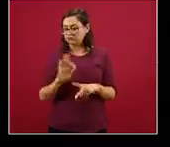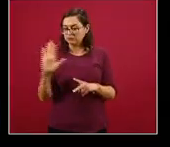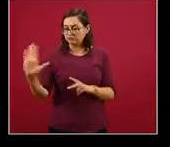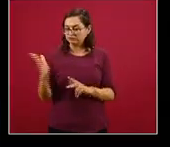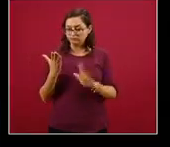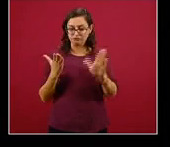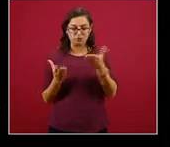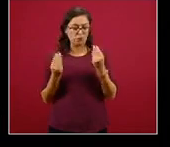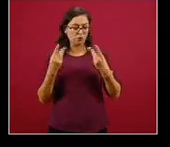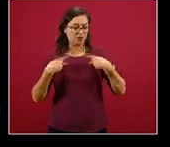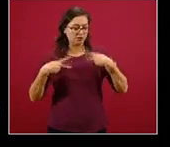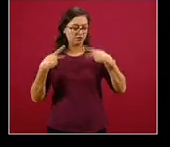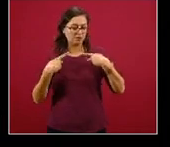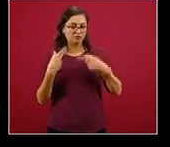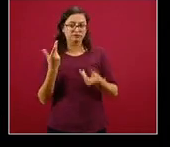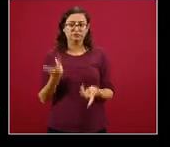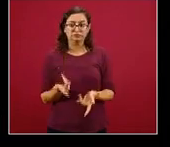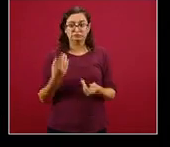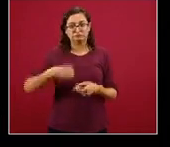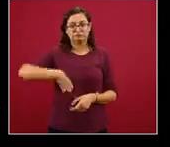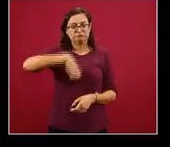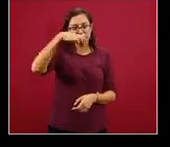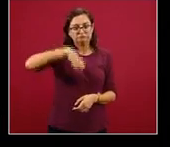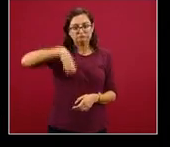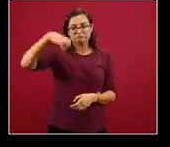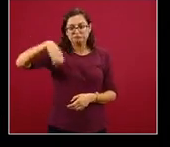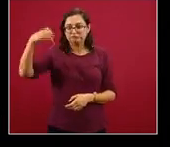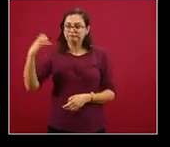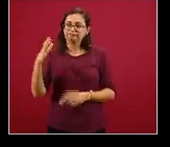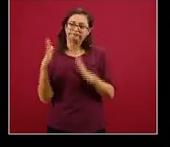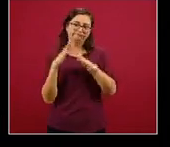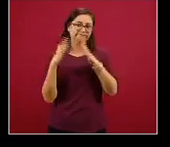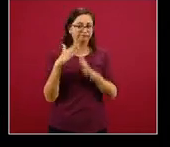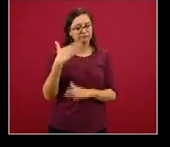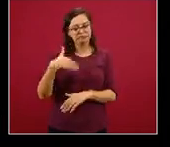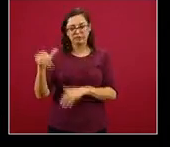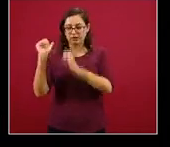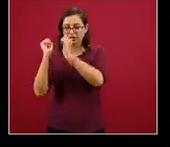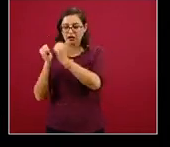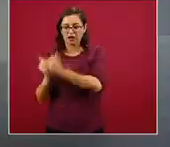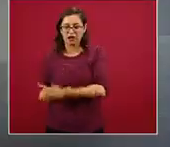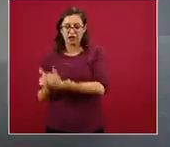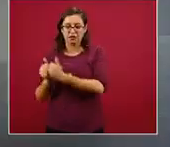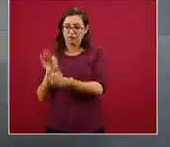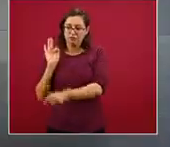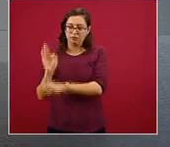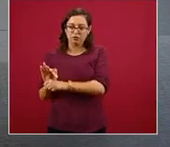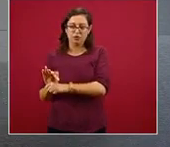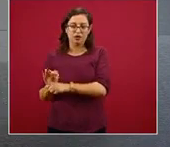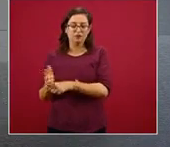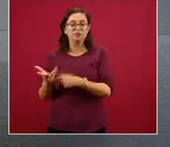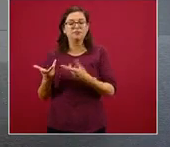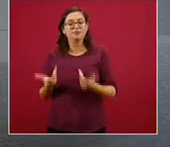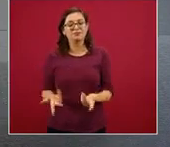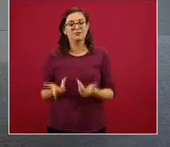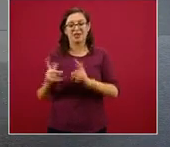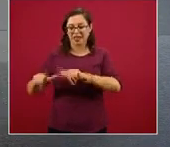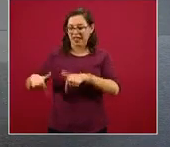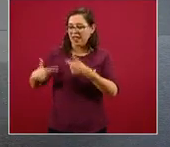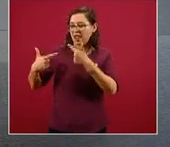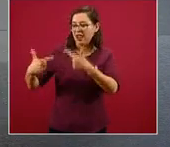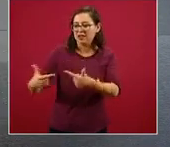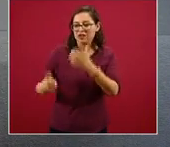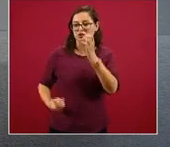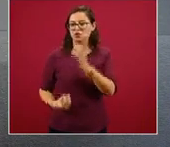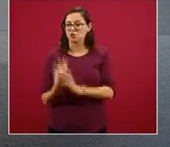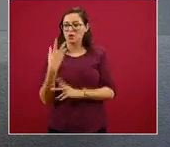mucho personal médico de edad avanzada que se ha ido a resguardo para también proteger su salud. El recambio generacional, ¿cómo va a ser